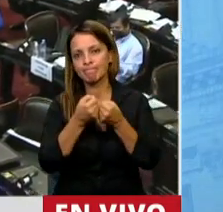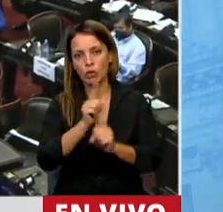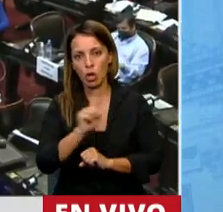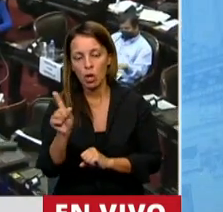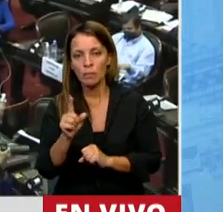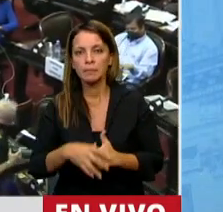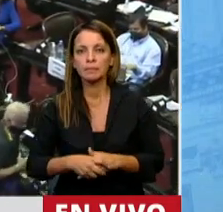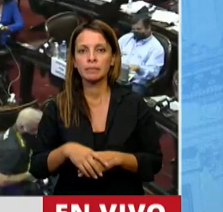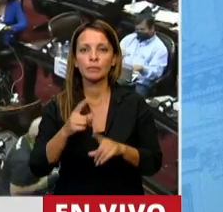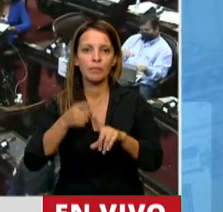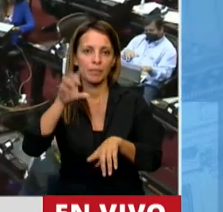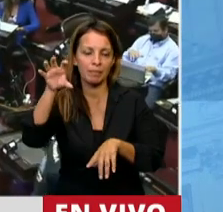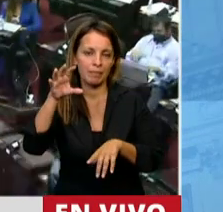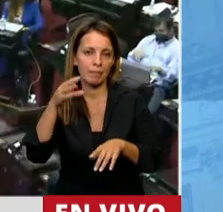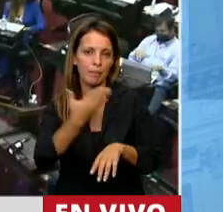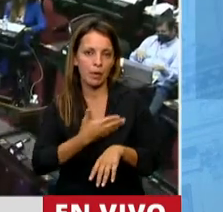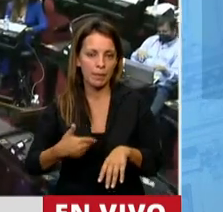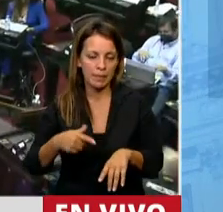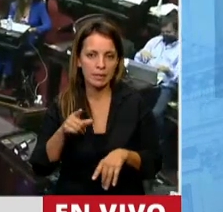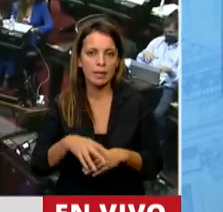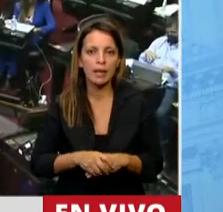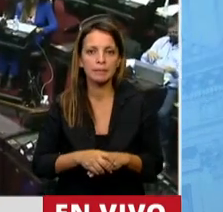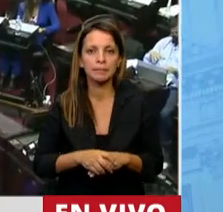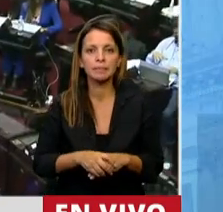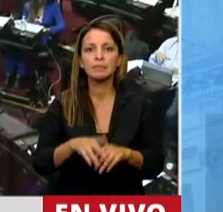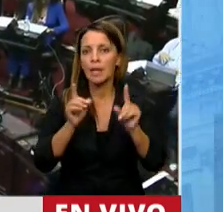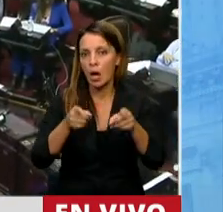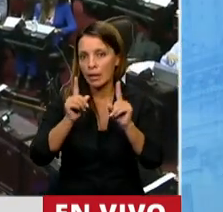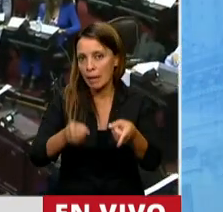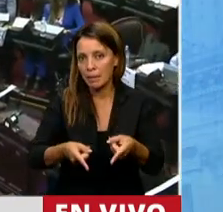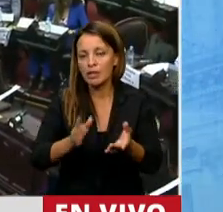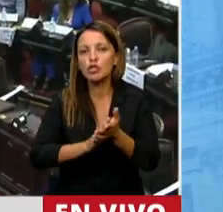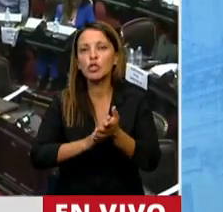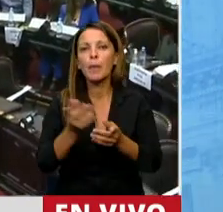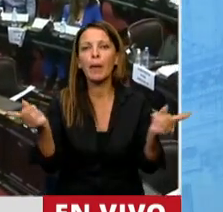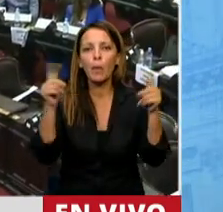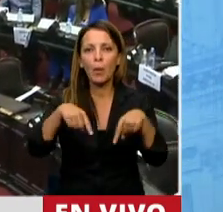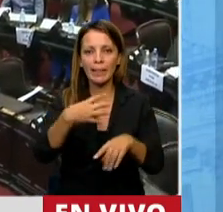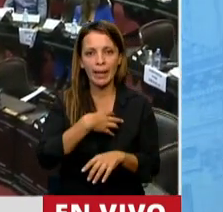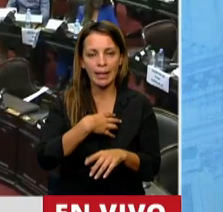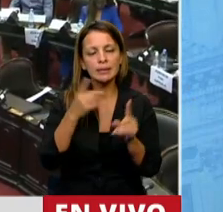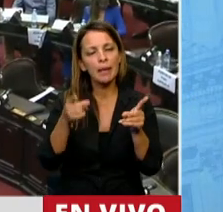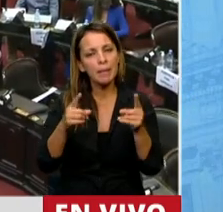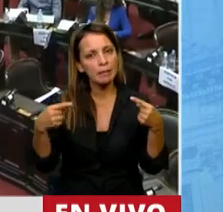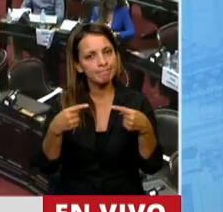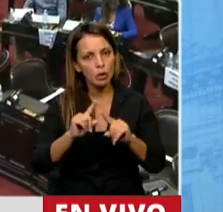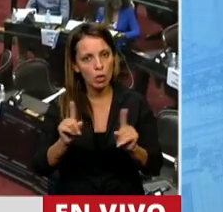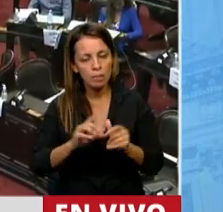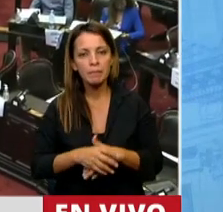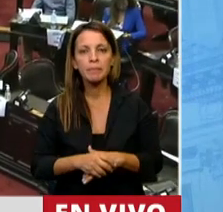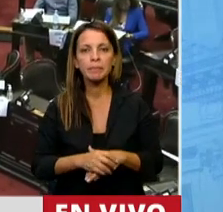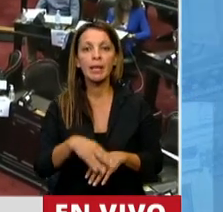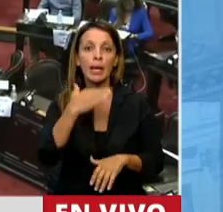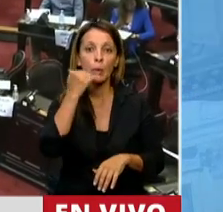gobierno provincial durante el 2020 y aún ahora que se está debatiendo el inicio de clases. Mire, en Jujuy